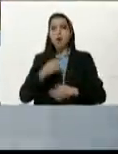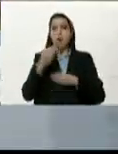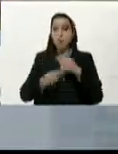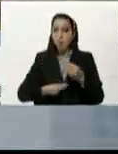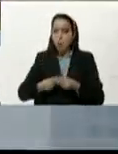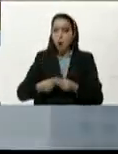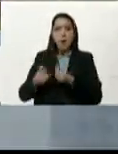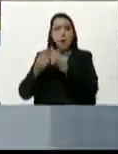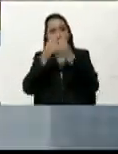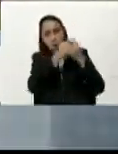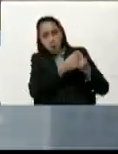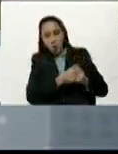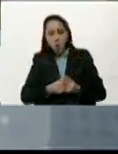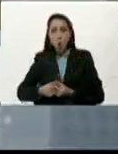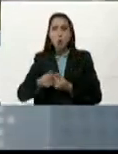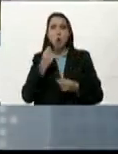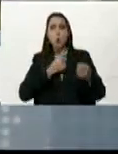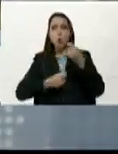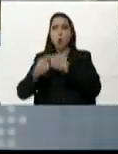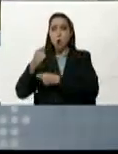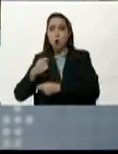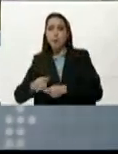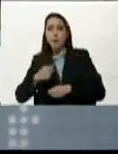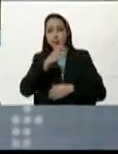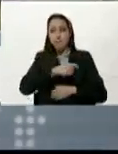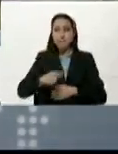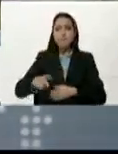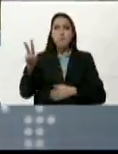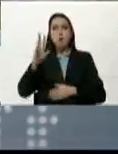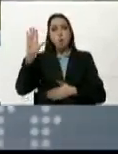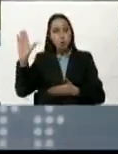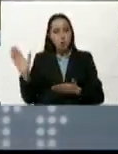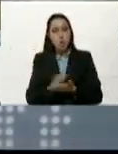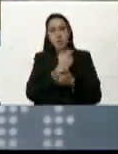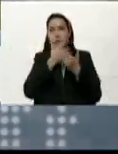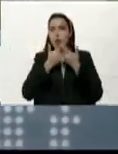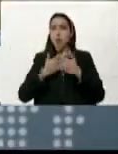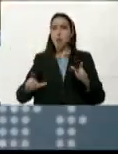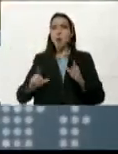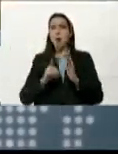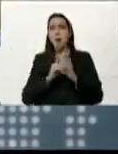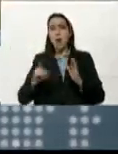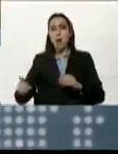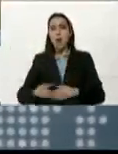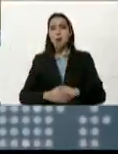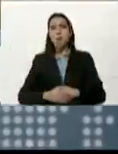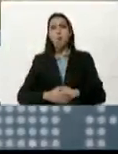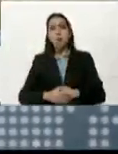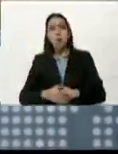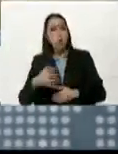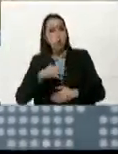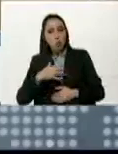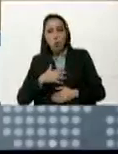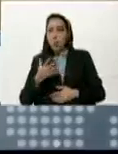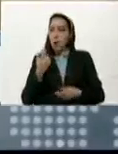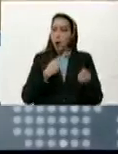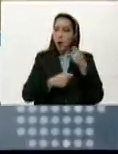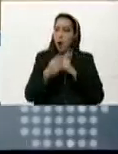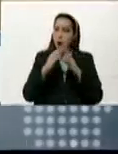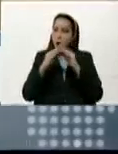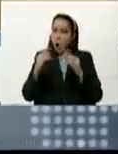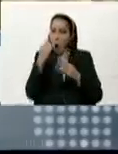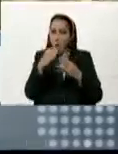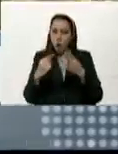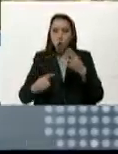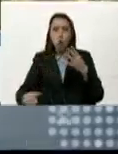económicas y comerciales le quitaron la libertad y el derecho a vender todo lo que pueda